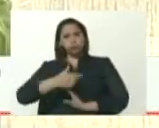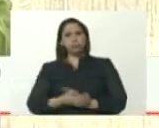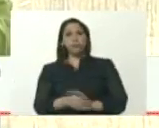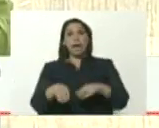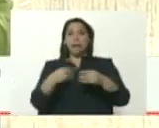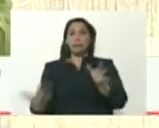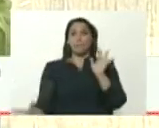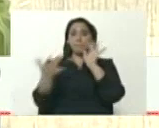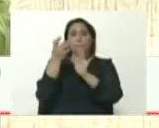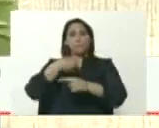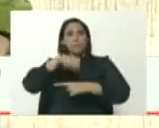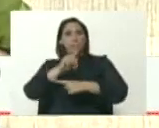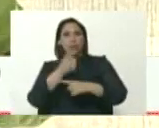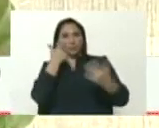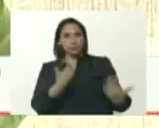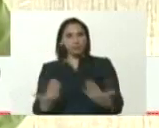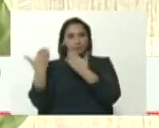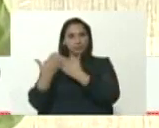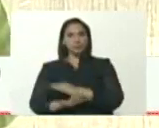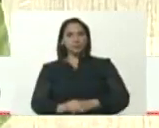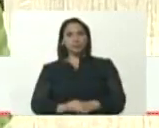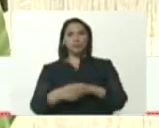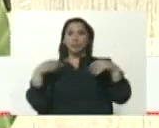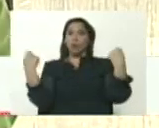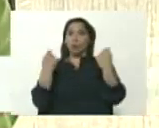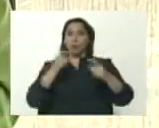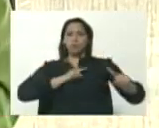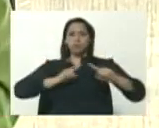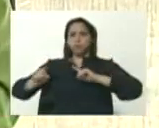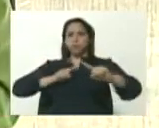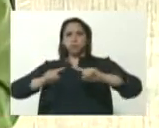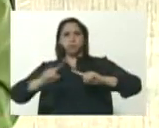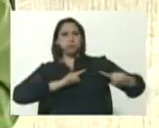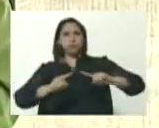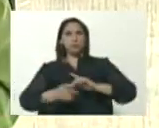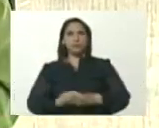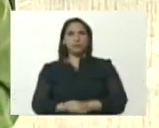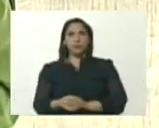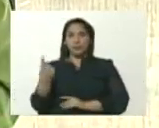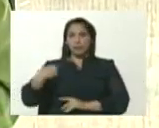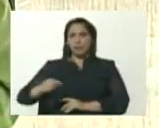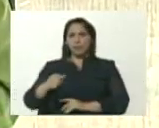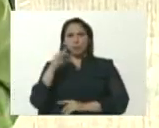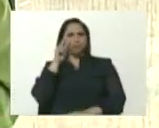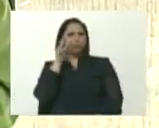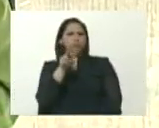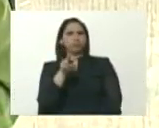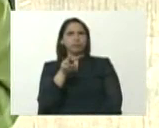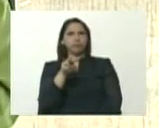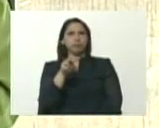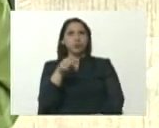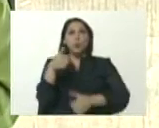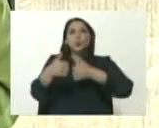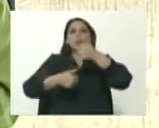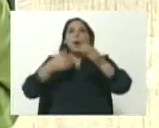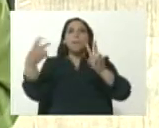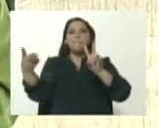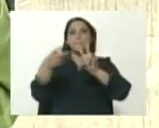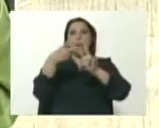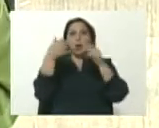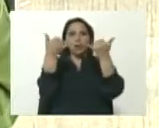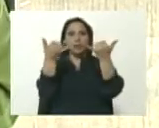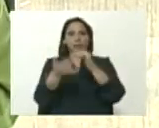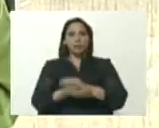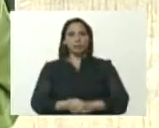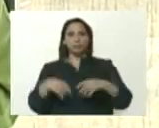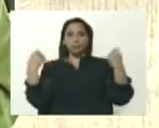un pase, primer pase, en esta jornada de acción que tenemos. Vamos a ver cuál es la etiqueta que tenemos de